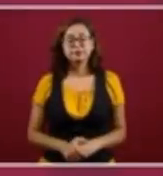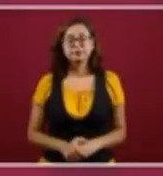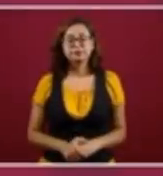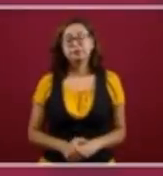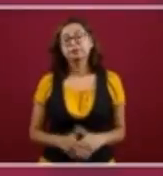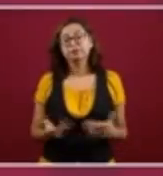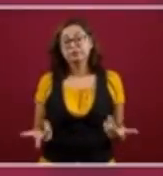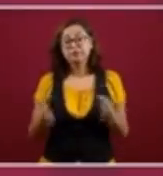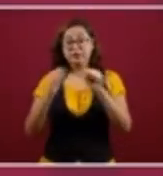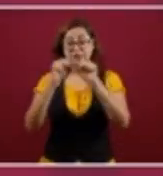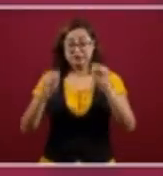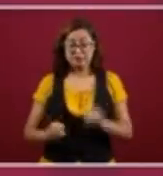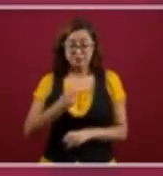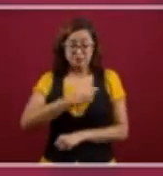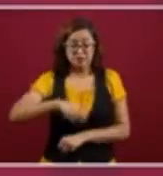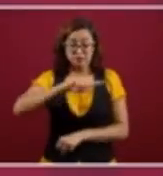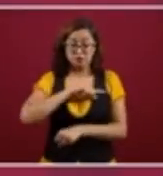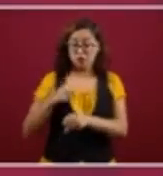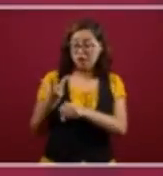sistema de salud,